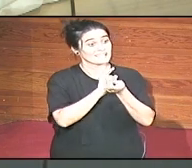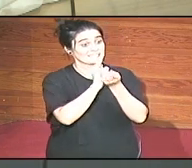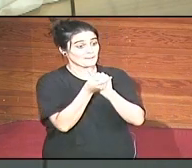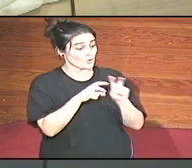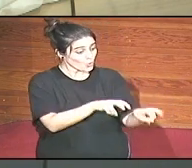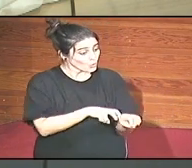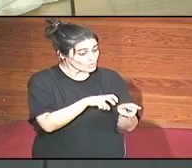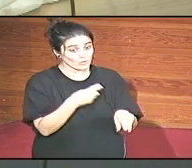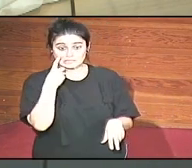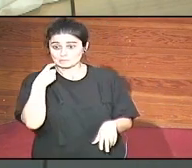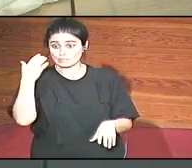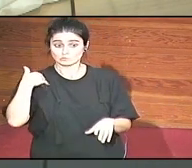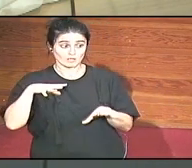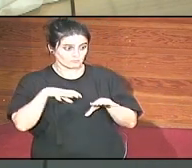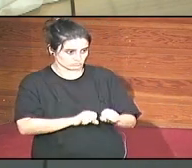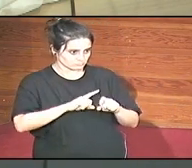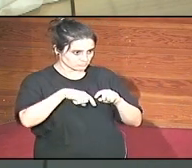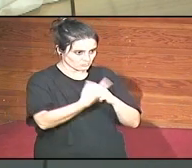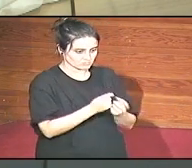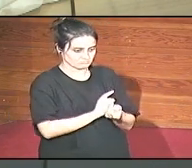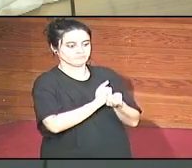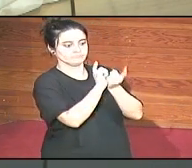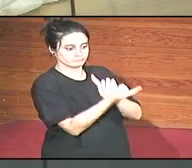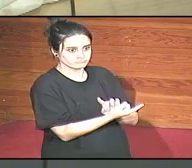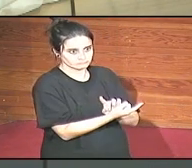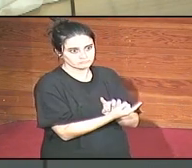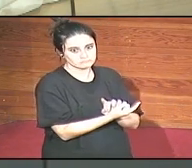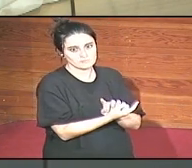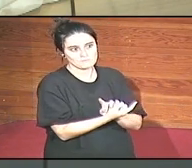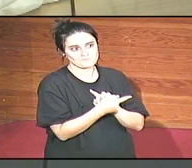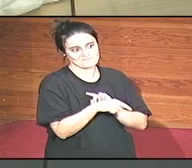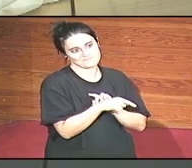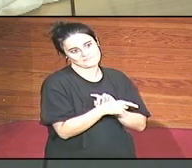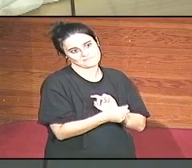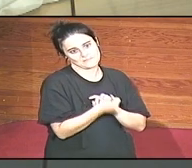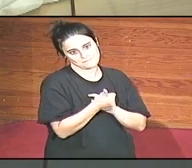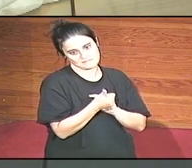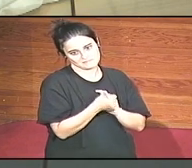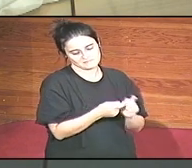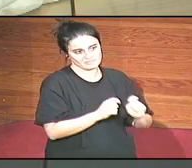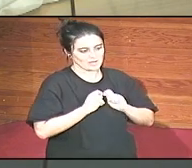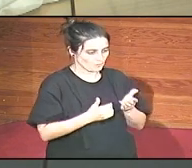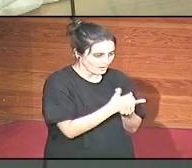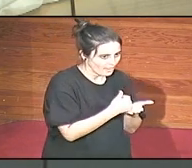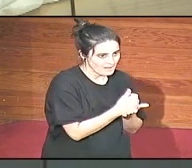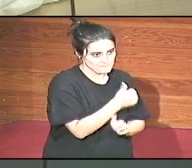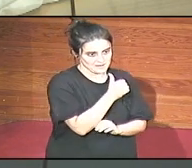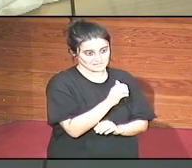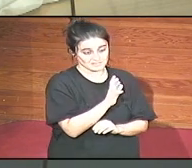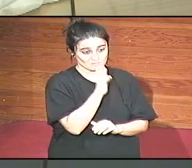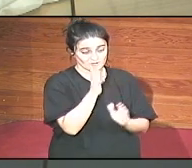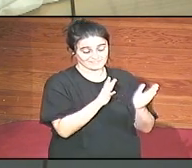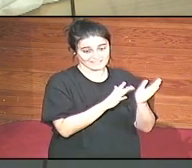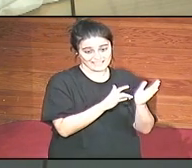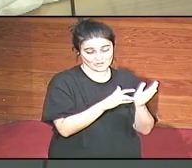que si no me equivoco no soy experto en temas de agricultura eran más beneficiosos porque tanto el maíz como el arroz